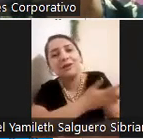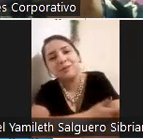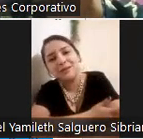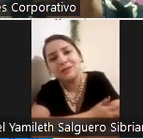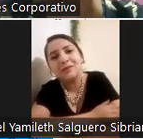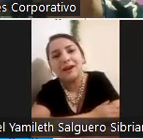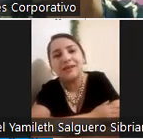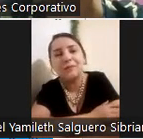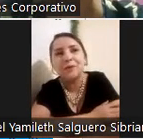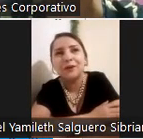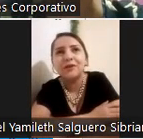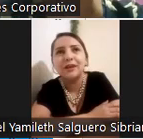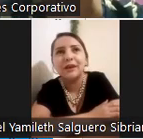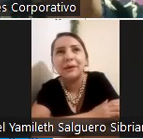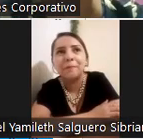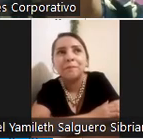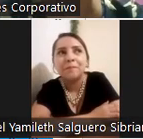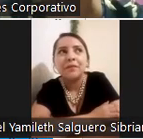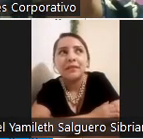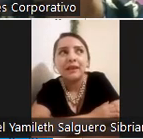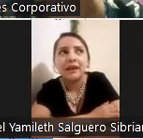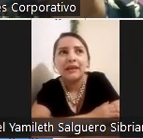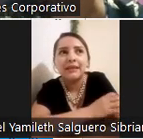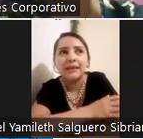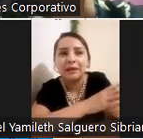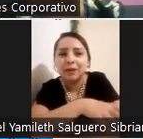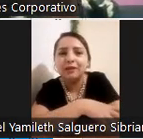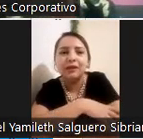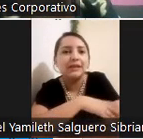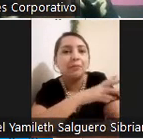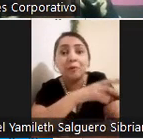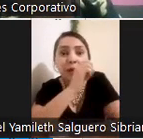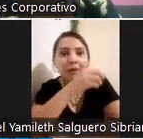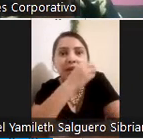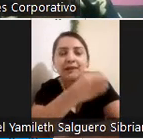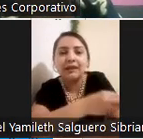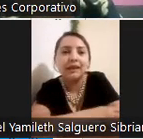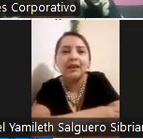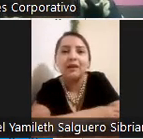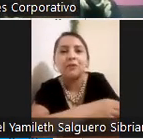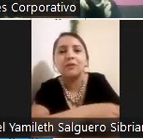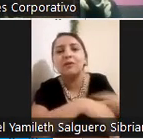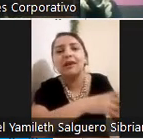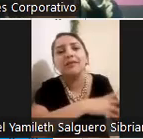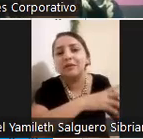nosotros ya procedemos a hacer un poquito de de de seguimiento ya sea por m marketing que digamos obtén tanto de